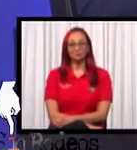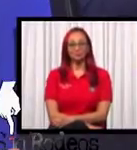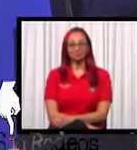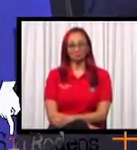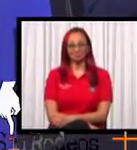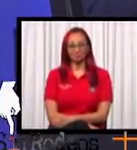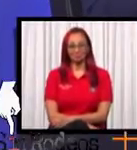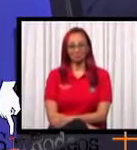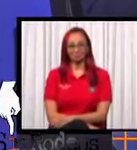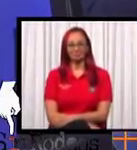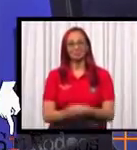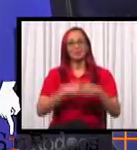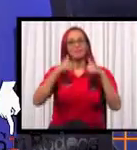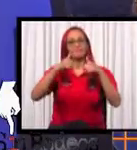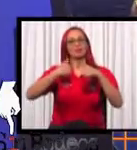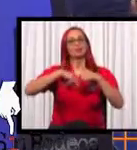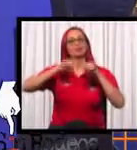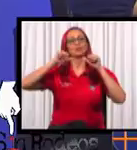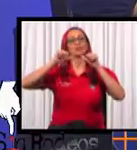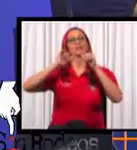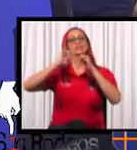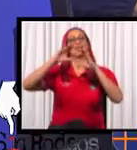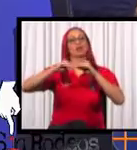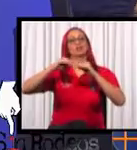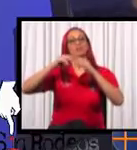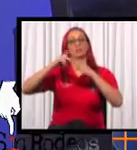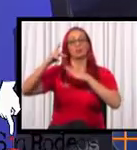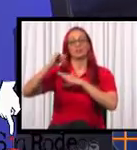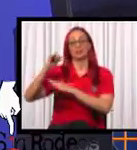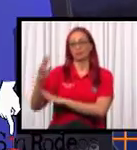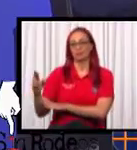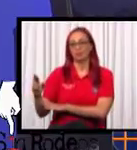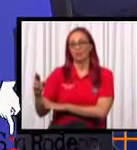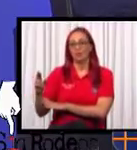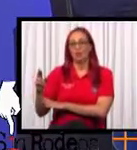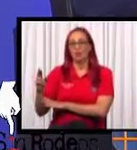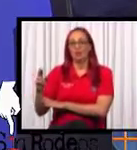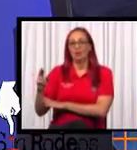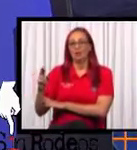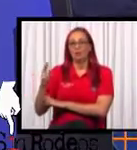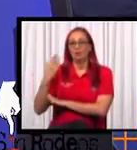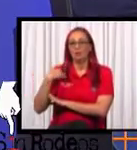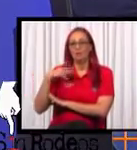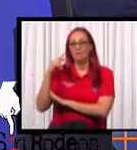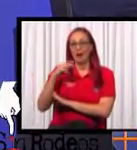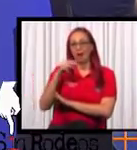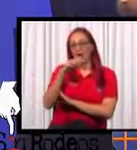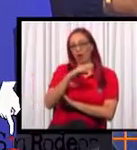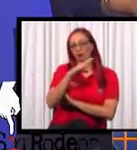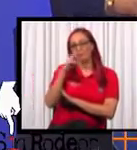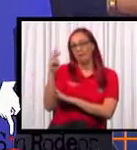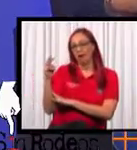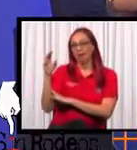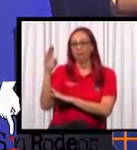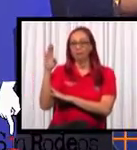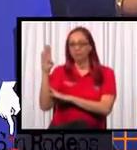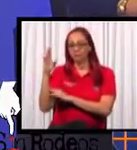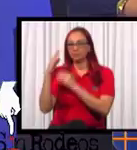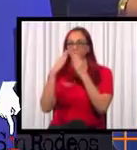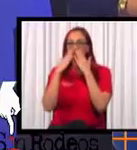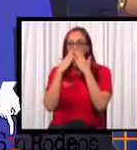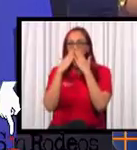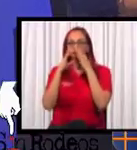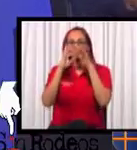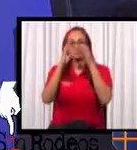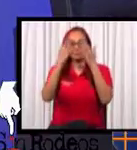Muy bien, continuamos en esta noche aquí en Sin Rodeos con don Maynor Cruz y don Maynor Barbosa, ambos de